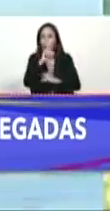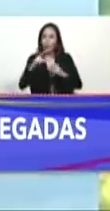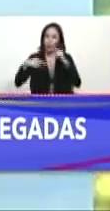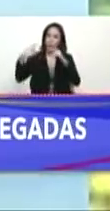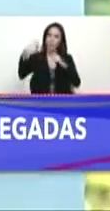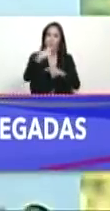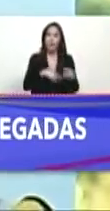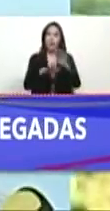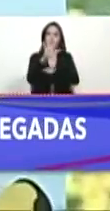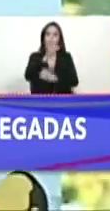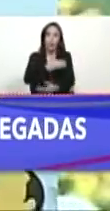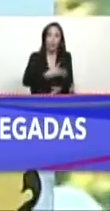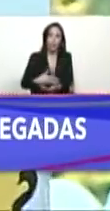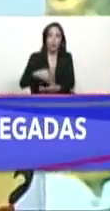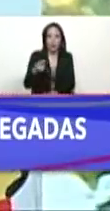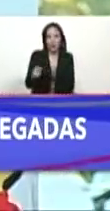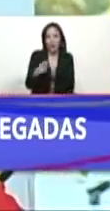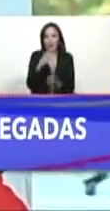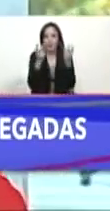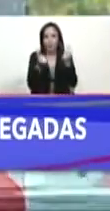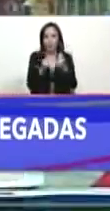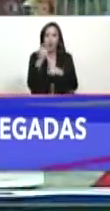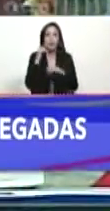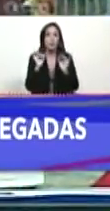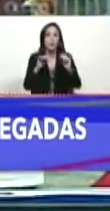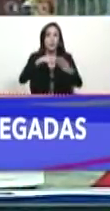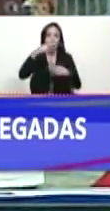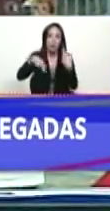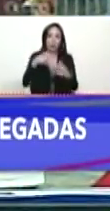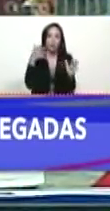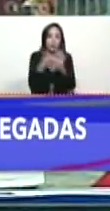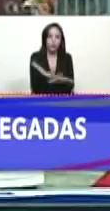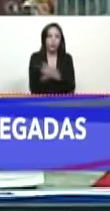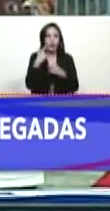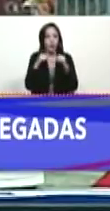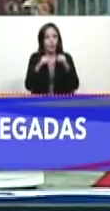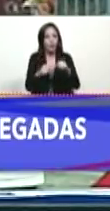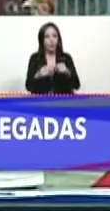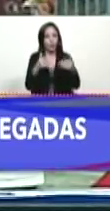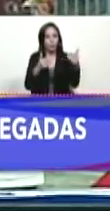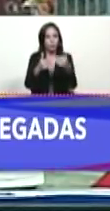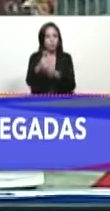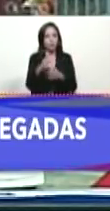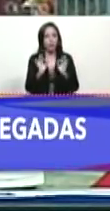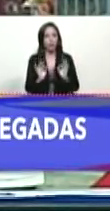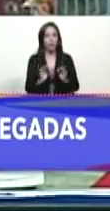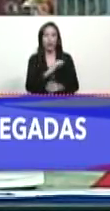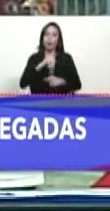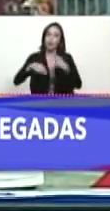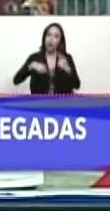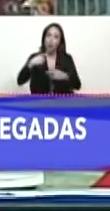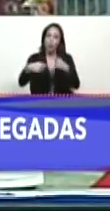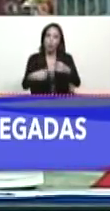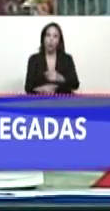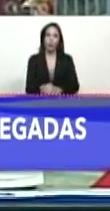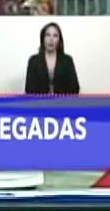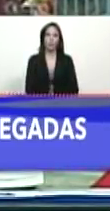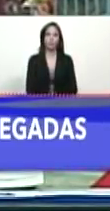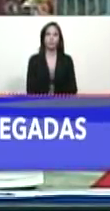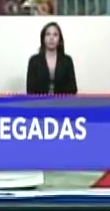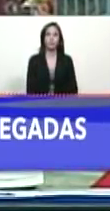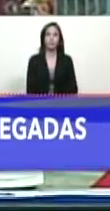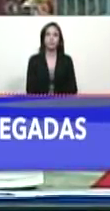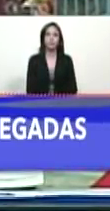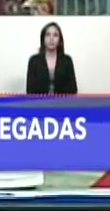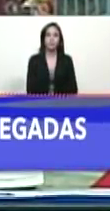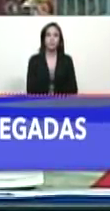llave, 5 millones. Eso es revolución. Revolución permanente, diaria. La revolución de